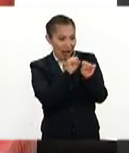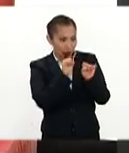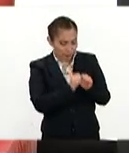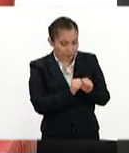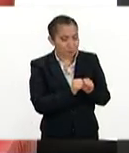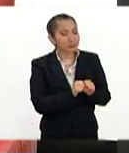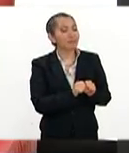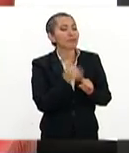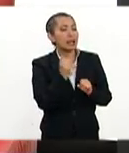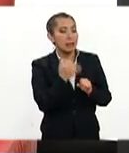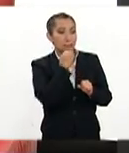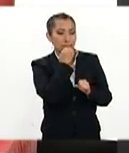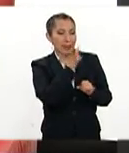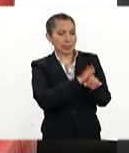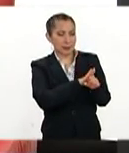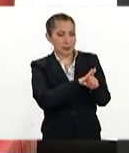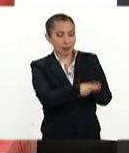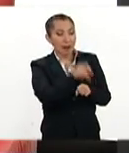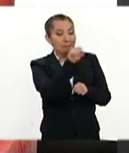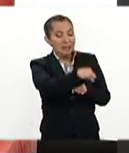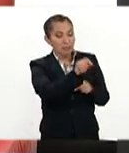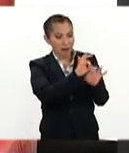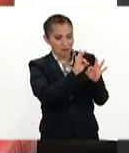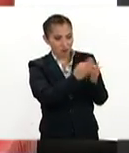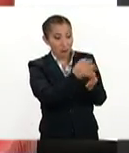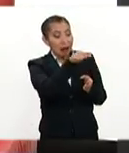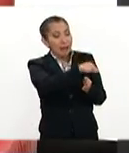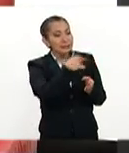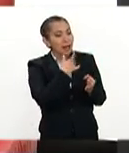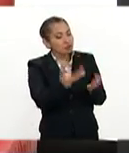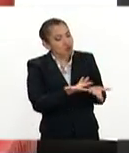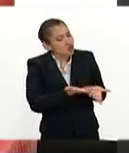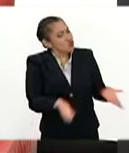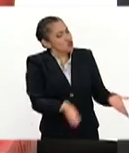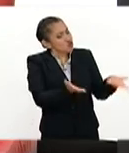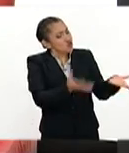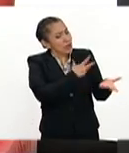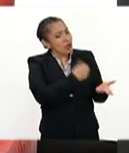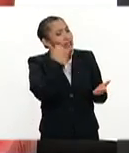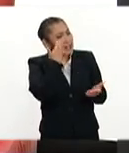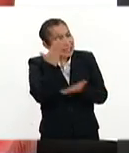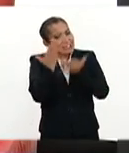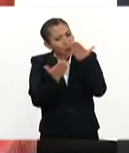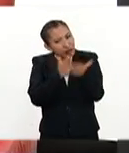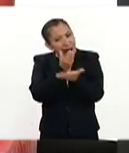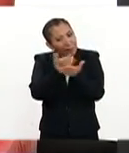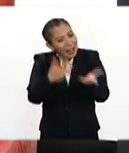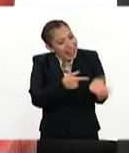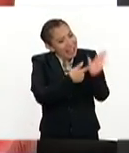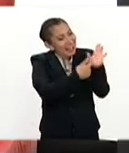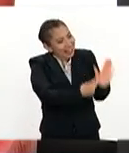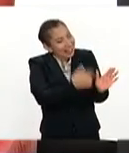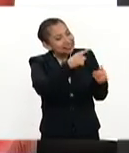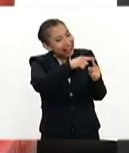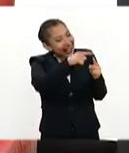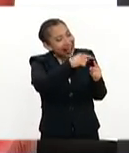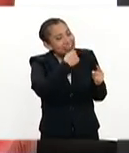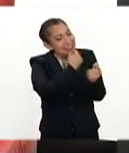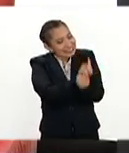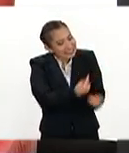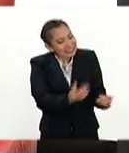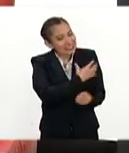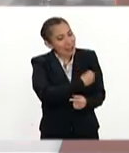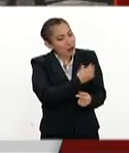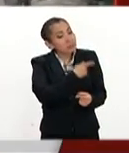aulas. Y lo padre de este mecanismo es que ellas inspiran a sus hijos. Ellas quieren estudiar para que puedan hacer las tareas con los niños,